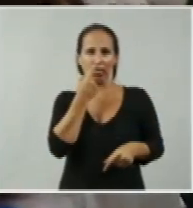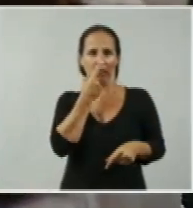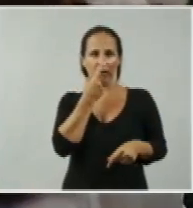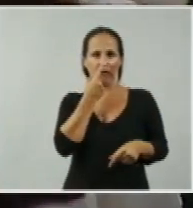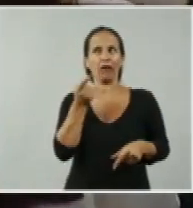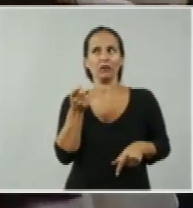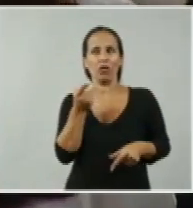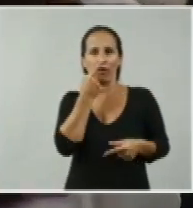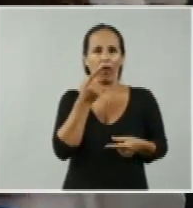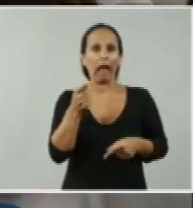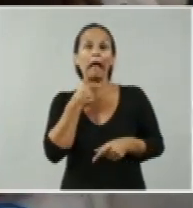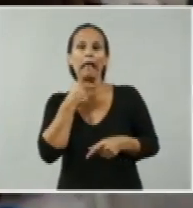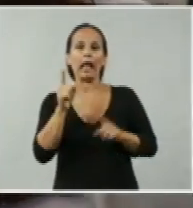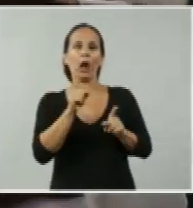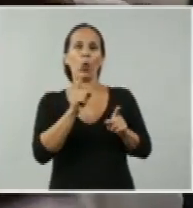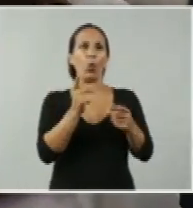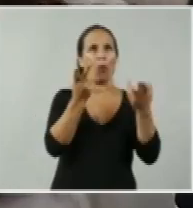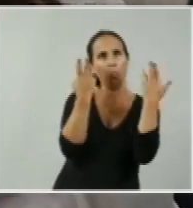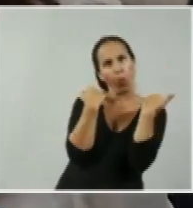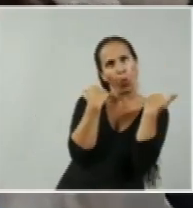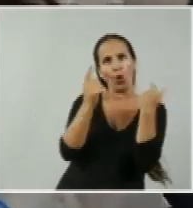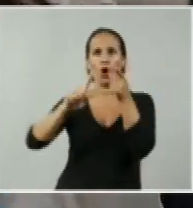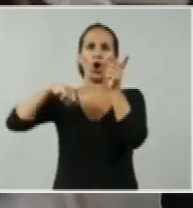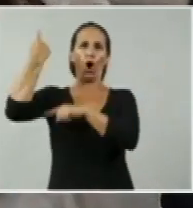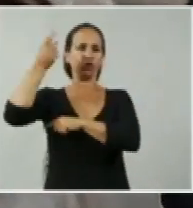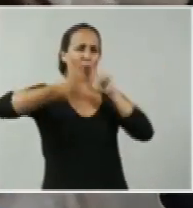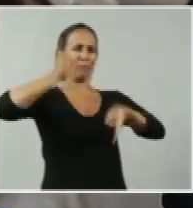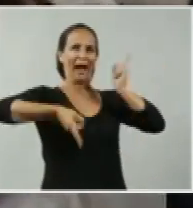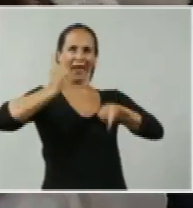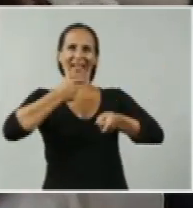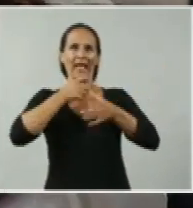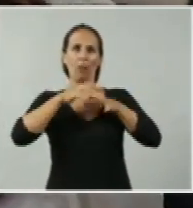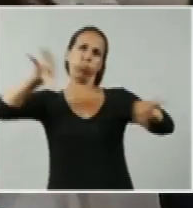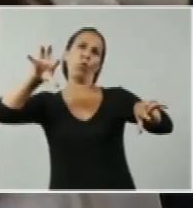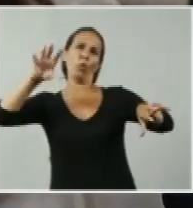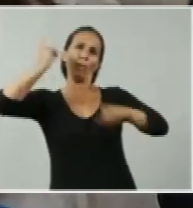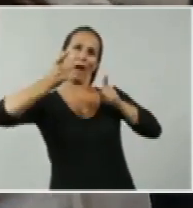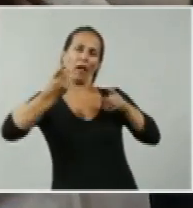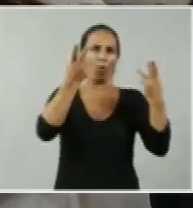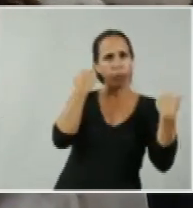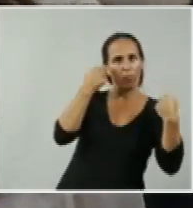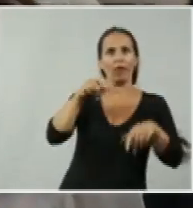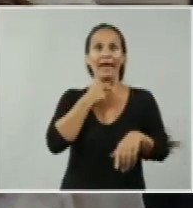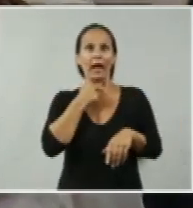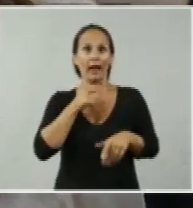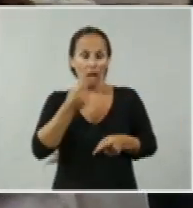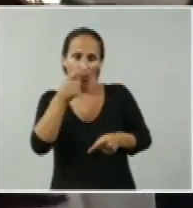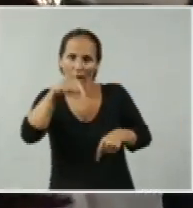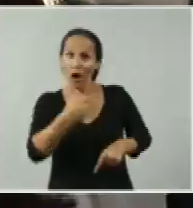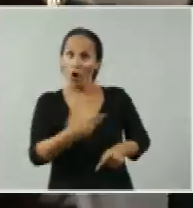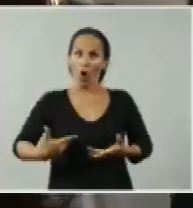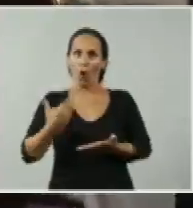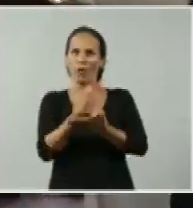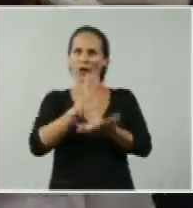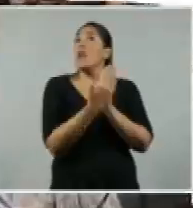estén subordinados y los otros mandarnos. Y se enfrentan con gobiernos como este que no permiten que nadie le